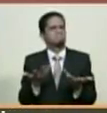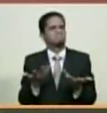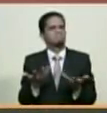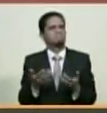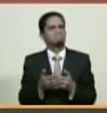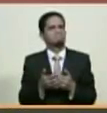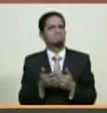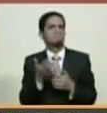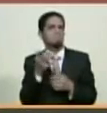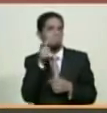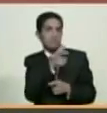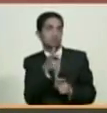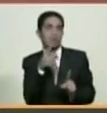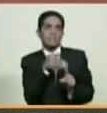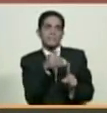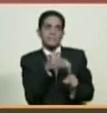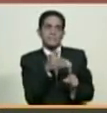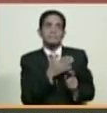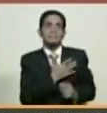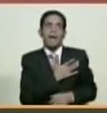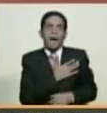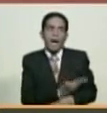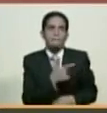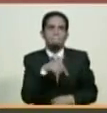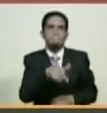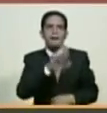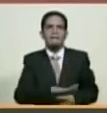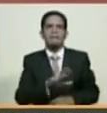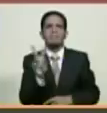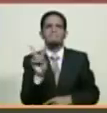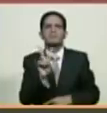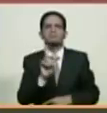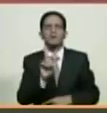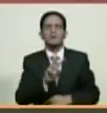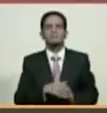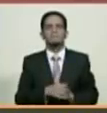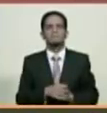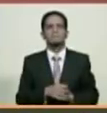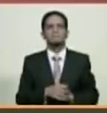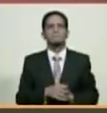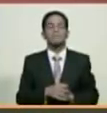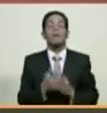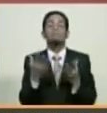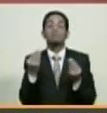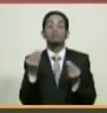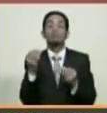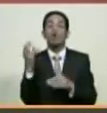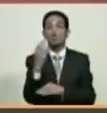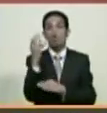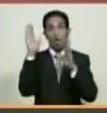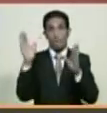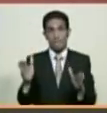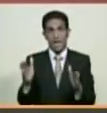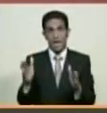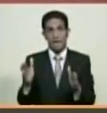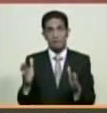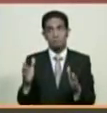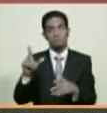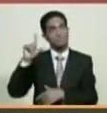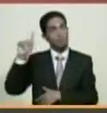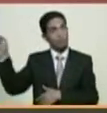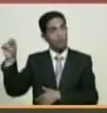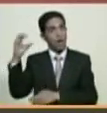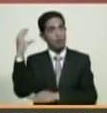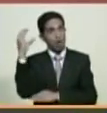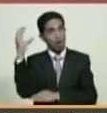preferir quedarse en Venezuela. Además, tenemos noticias de que muchos colombianos y colombianas que se fueron a Colombia